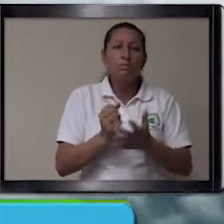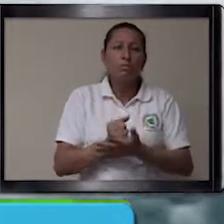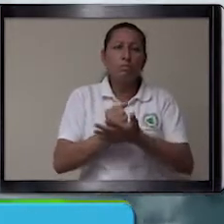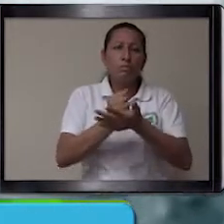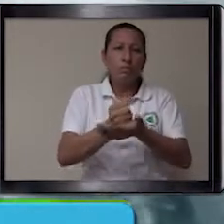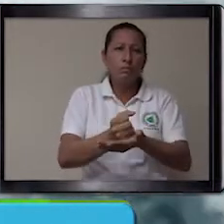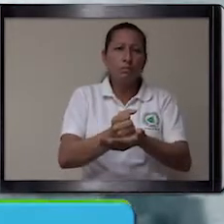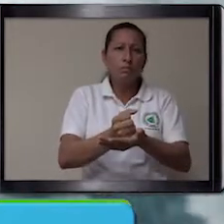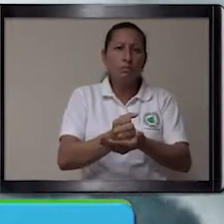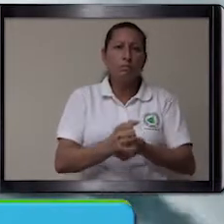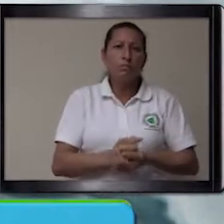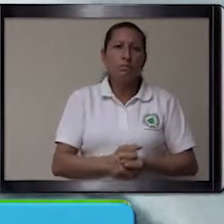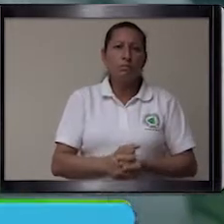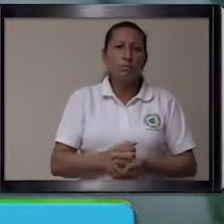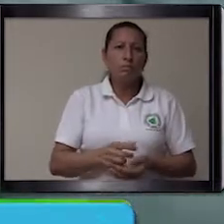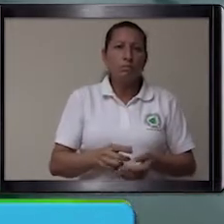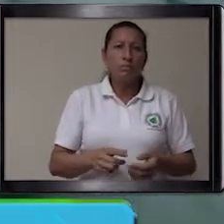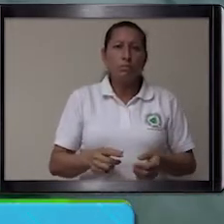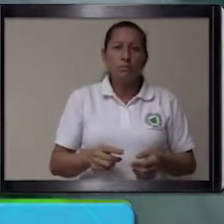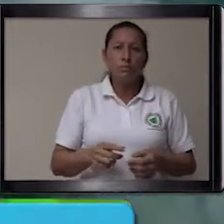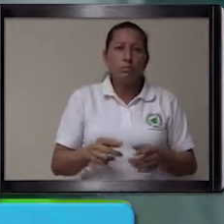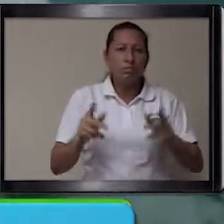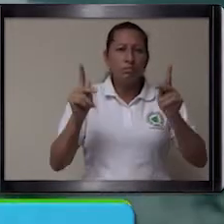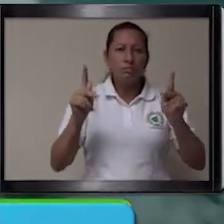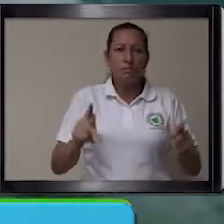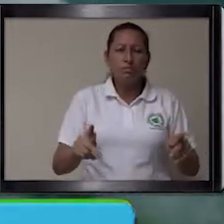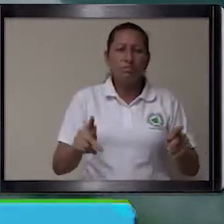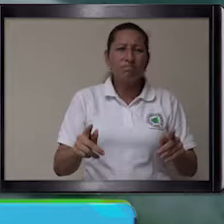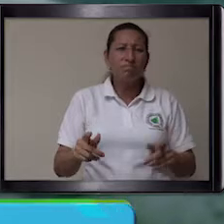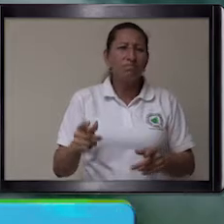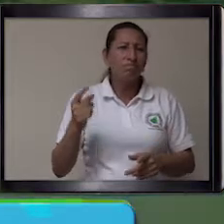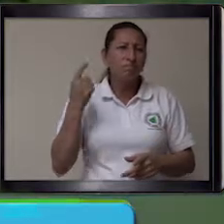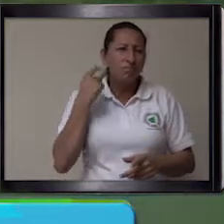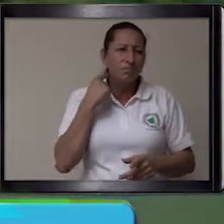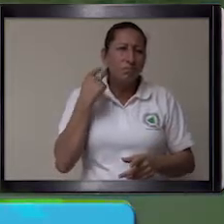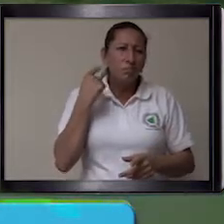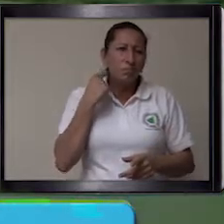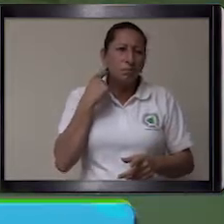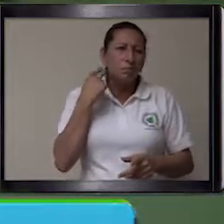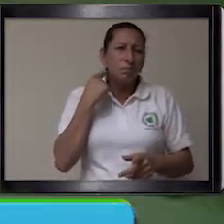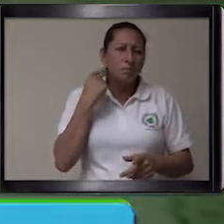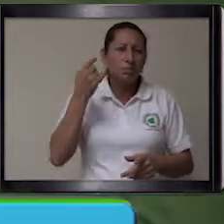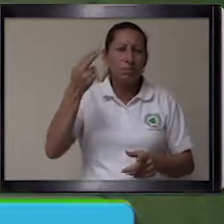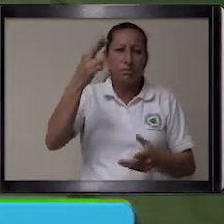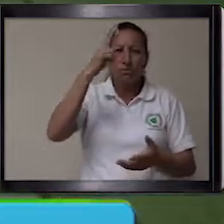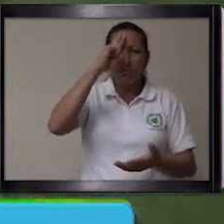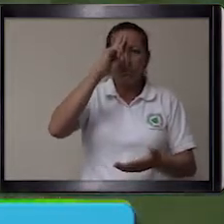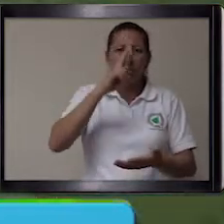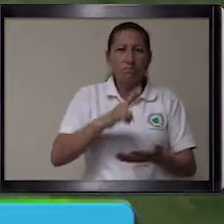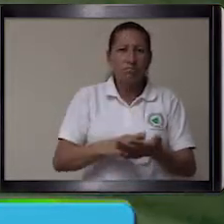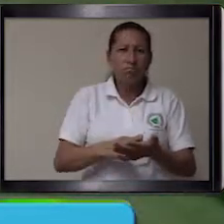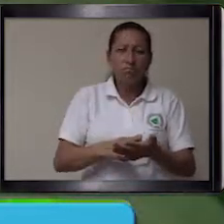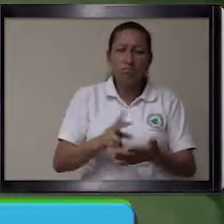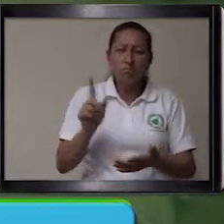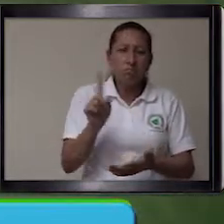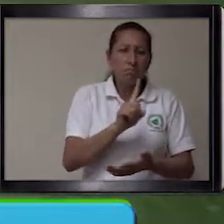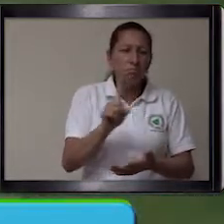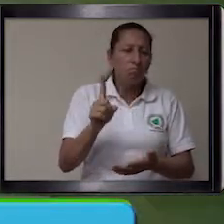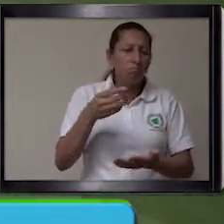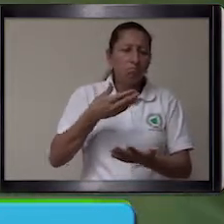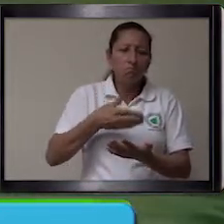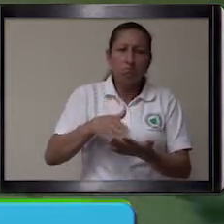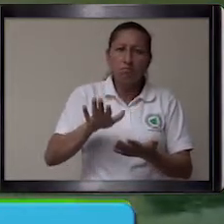esta experiencia directamente, es un golpe que trasciende más allá del tiempo, principalmente si estos conllevan a